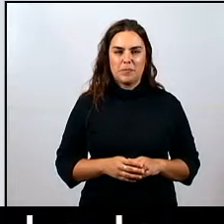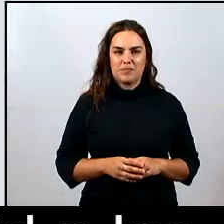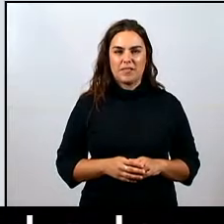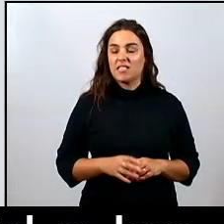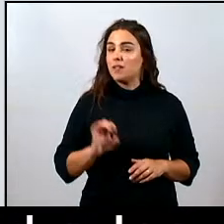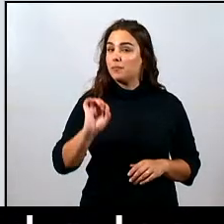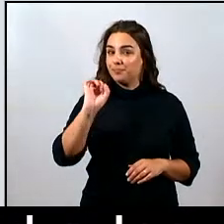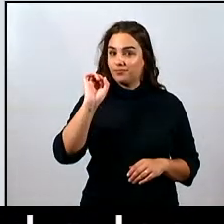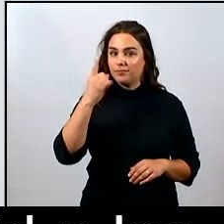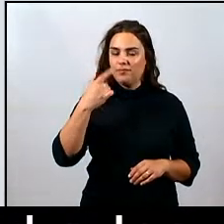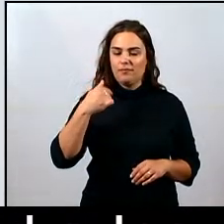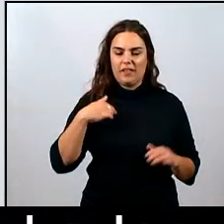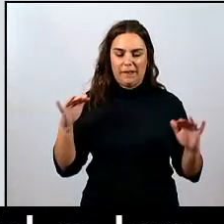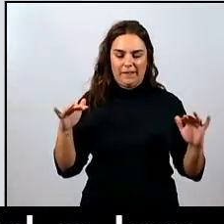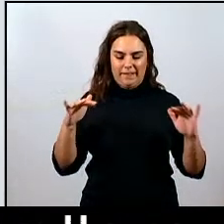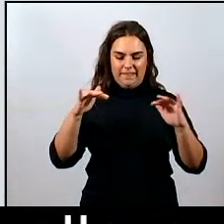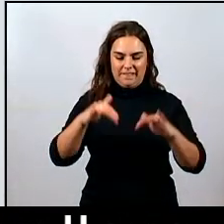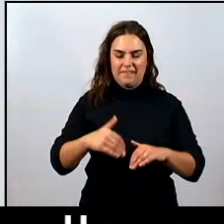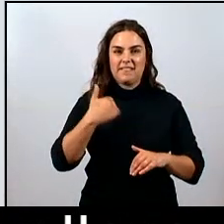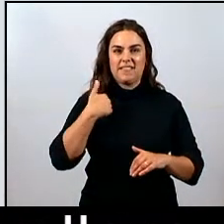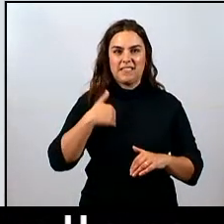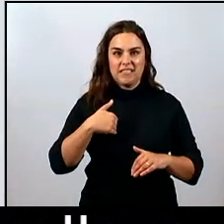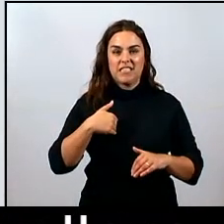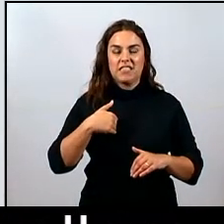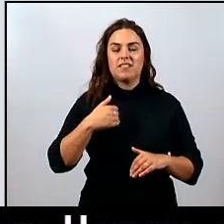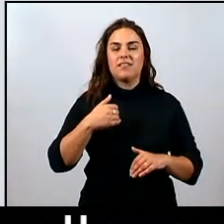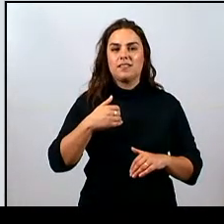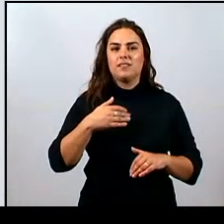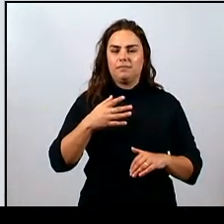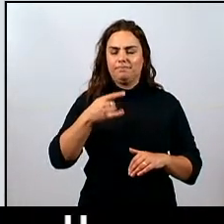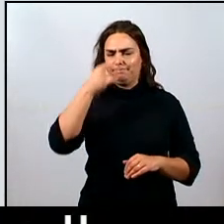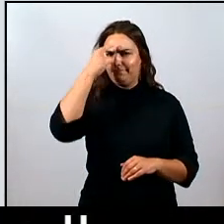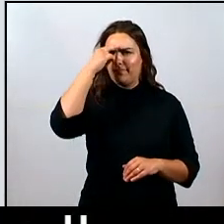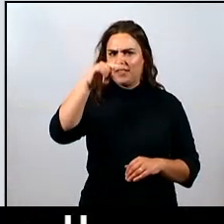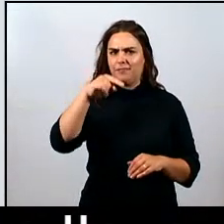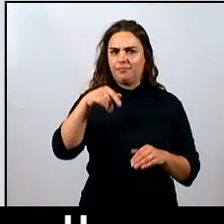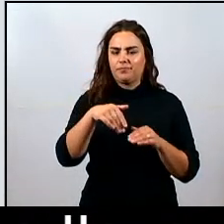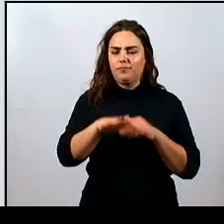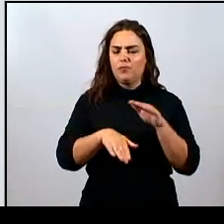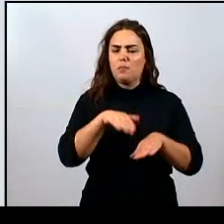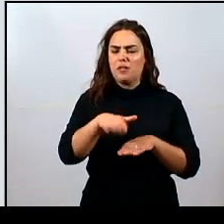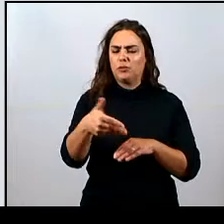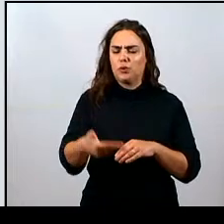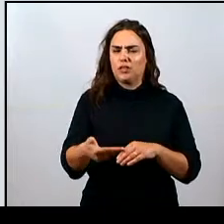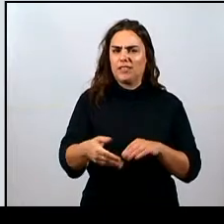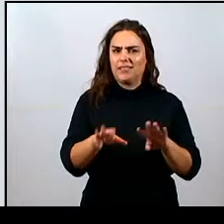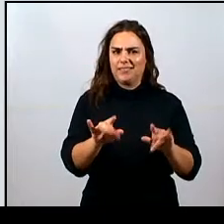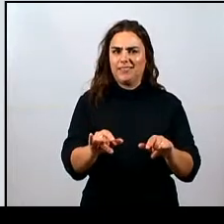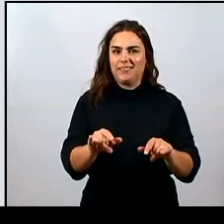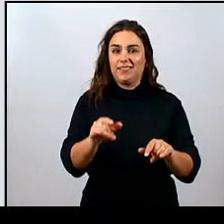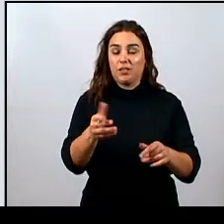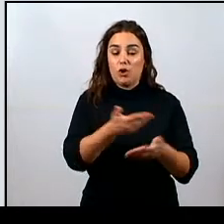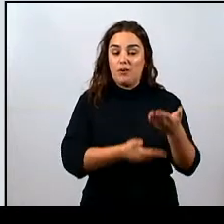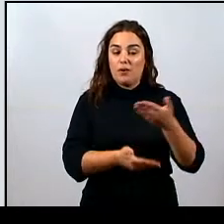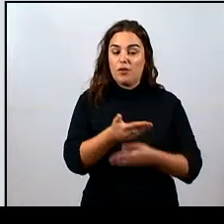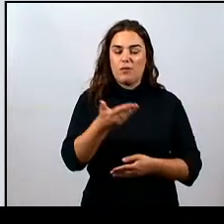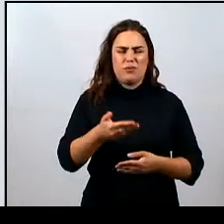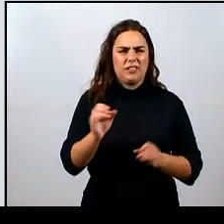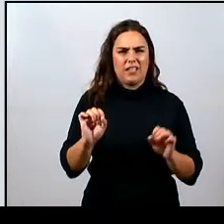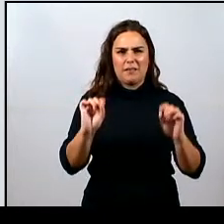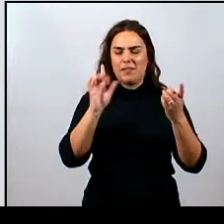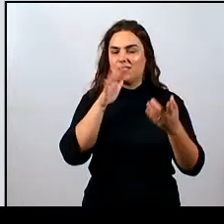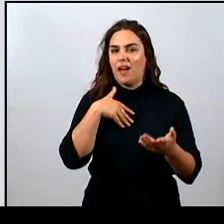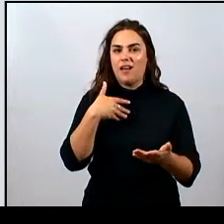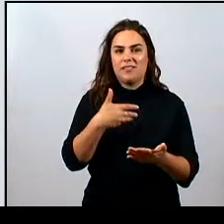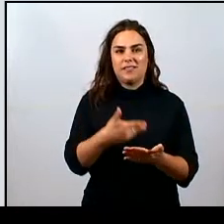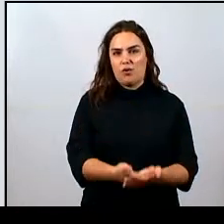lugar, este encuentro sienta un precedente importante. Yo creo que el precedente de colaboración más importante que hasta la